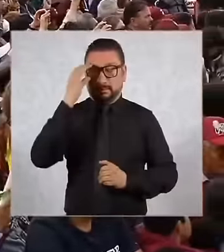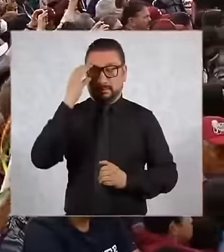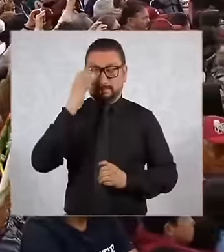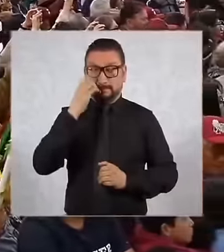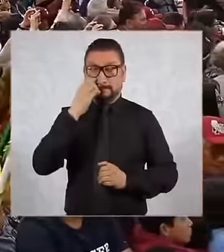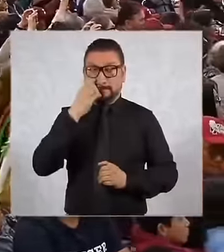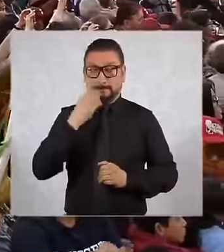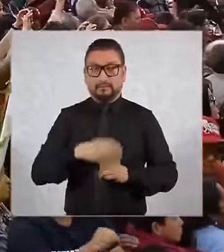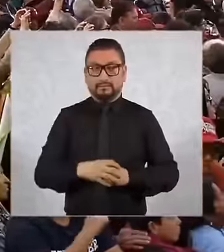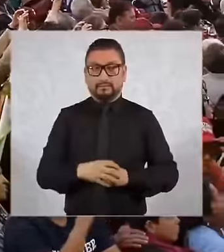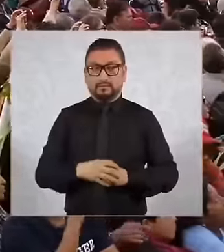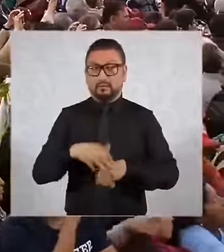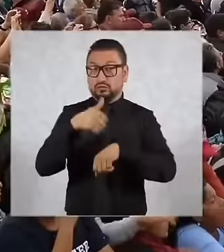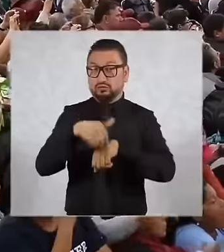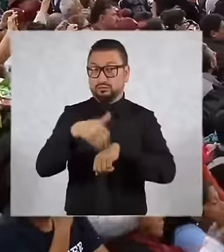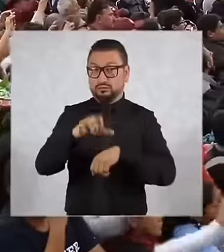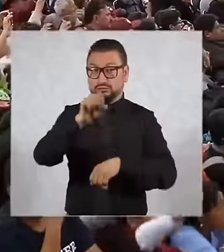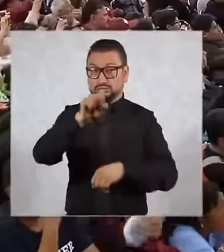¡61!